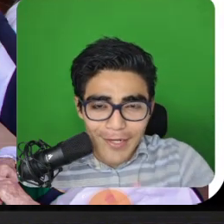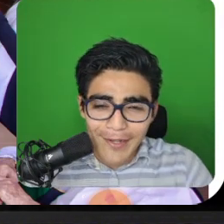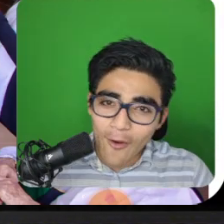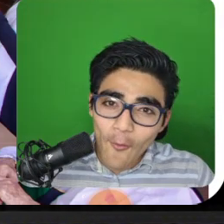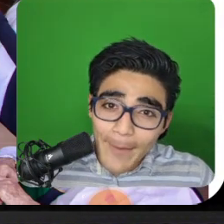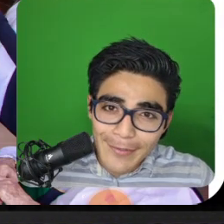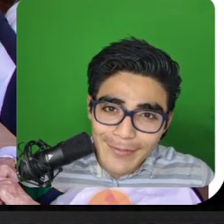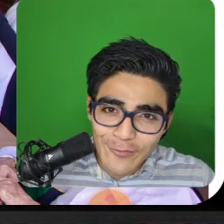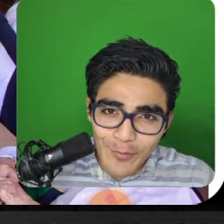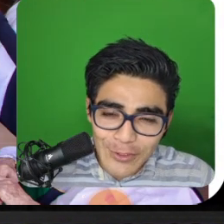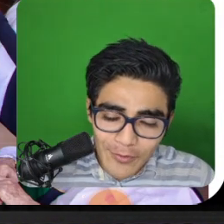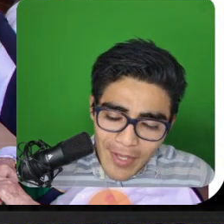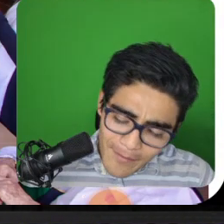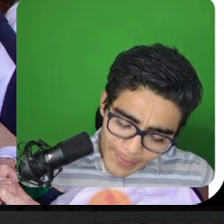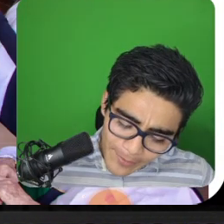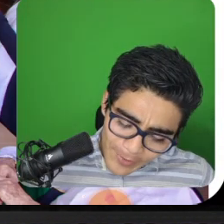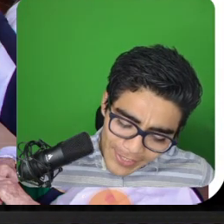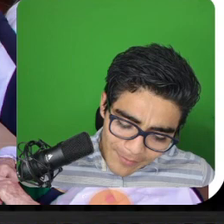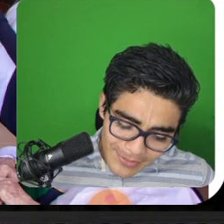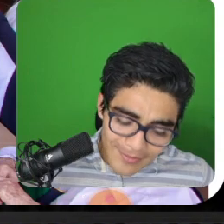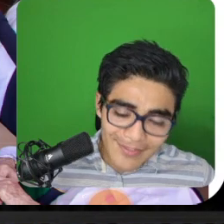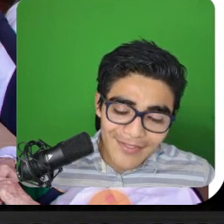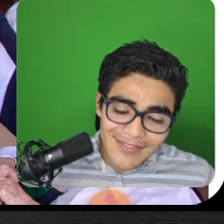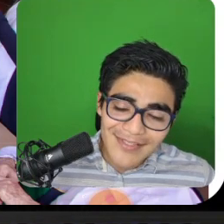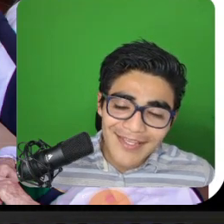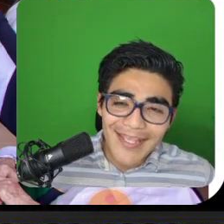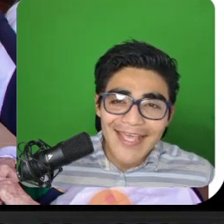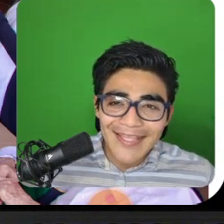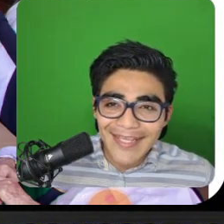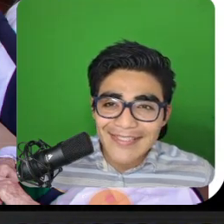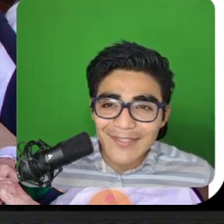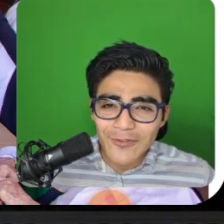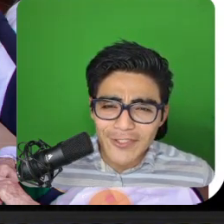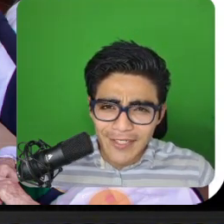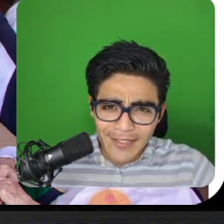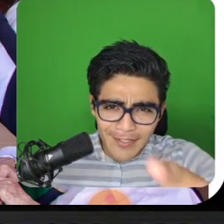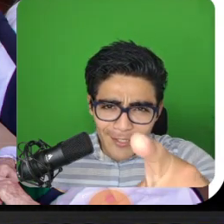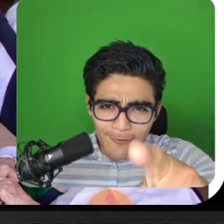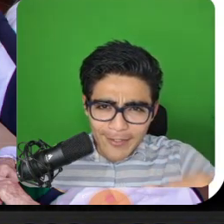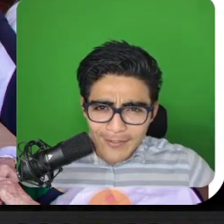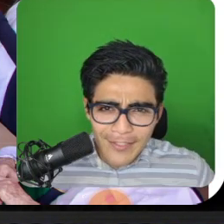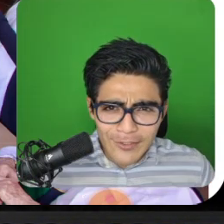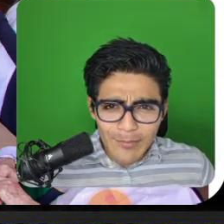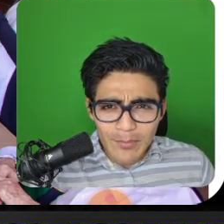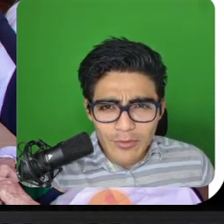ayúdanos con ese like, comparte esta información para que pueda llegar a más gente y se entere de esta noticia.